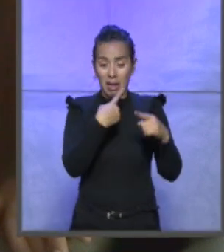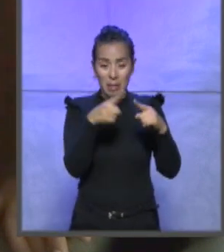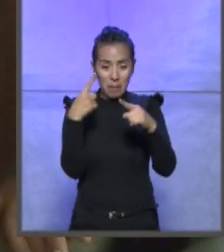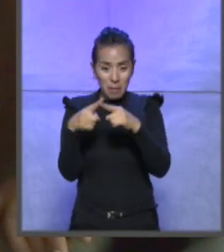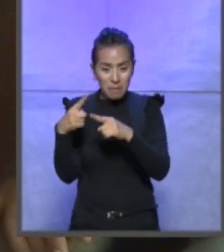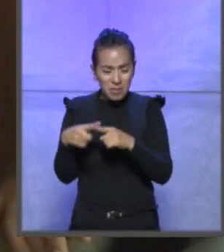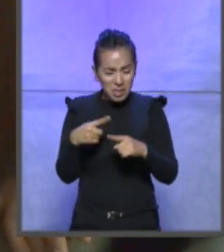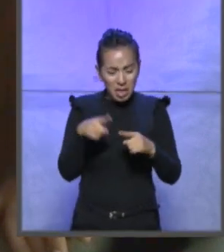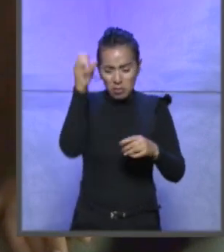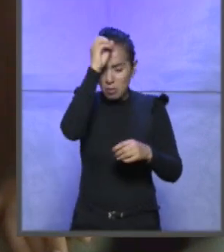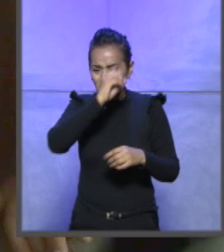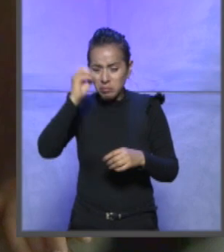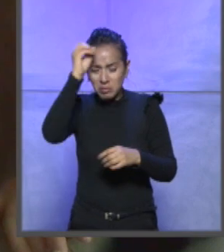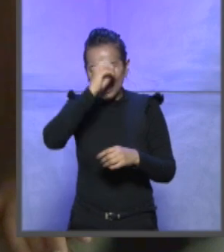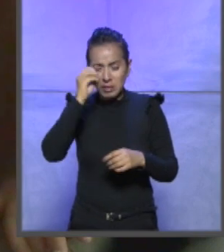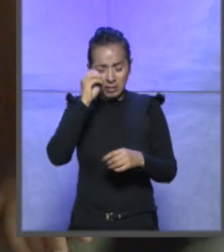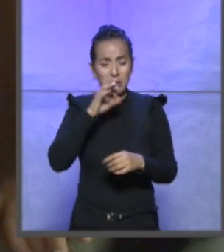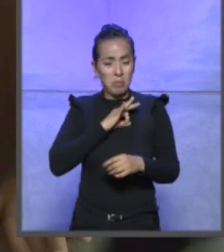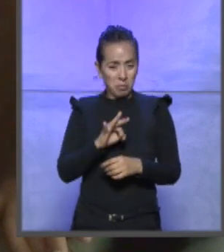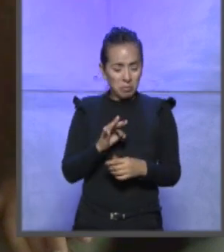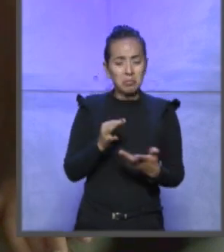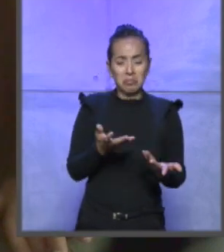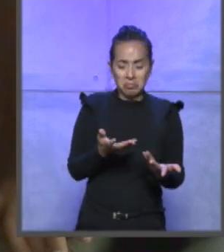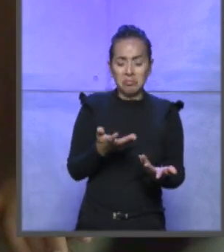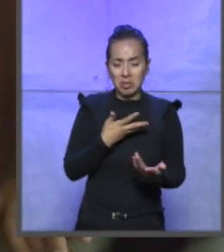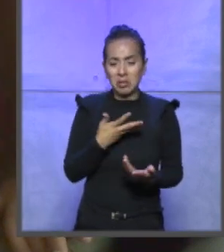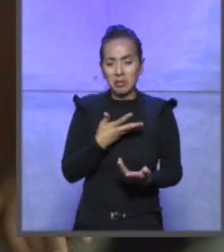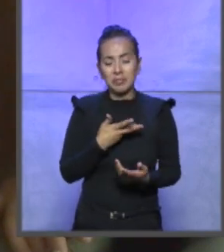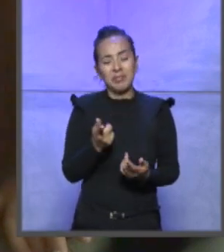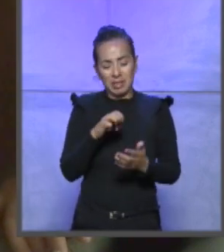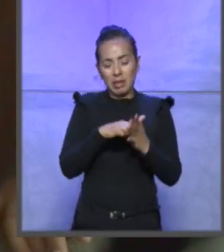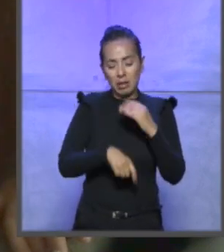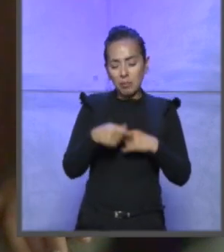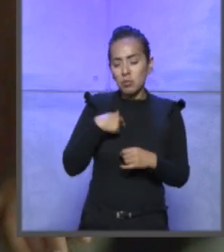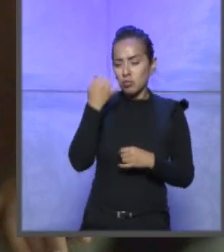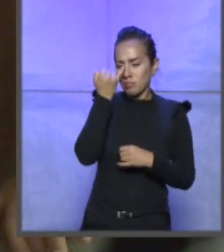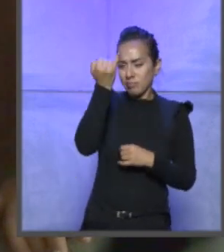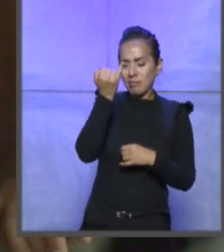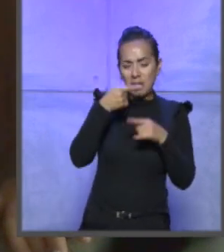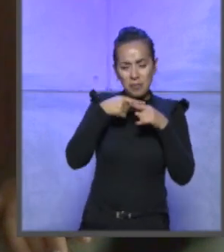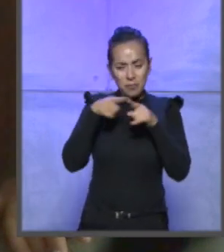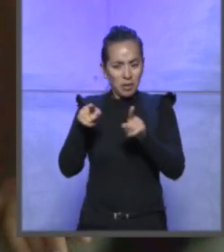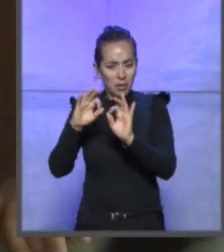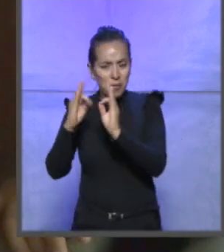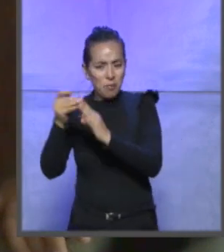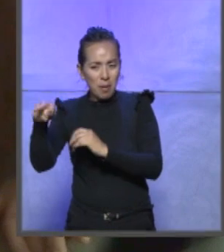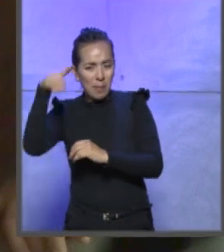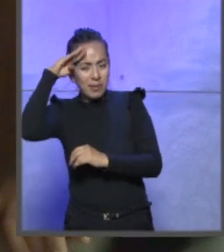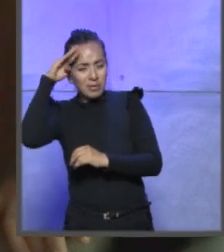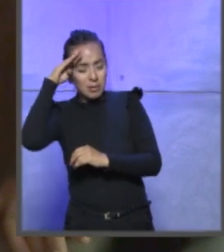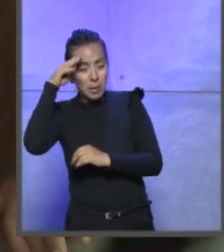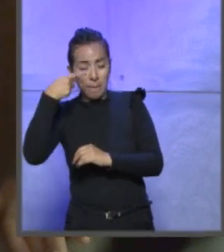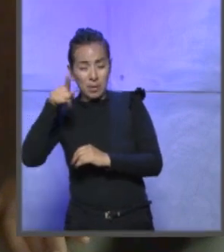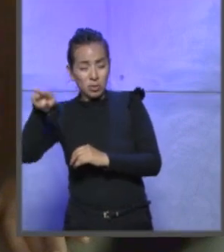la diversidad de opiniones que podamos tener. Porque puede ser que yo piense de una manera muy distinta a la de otra persona,